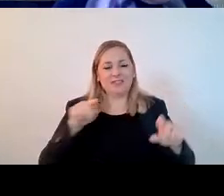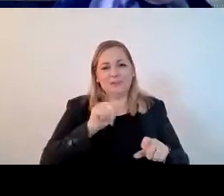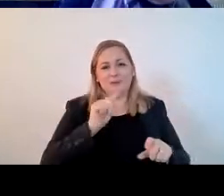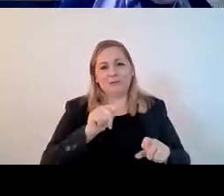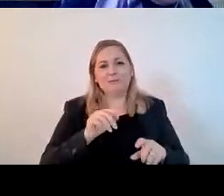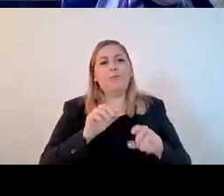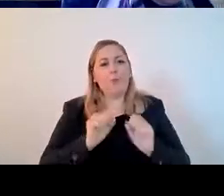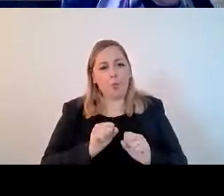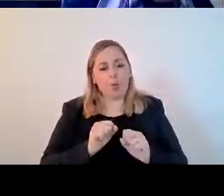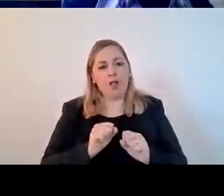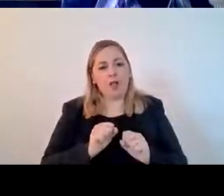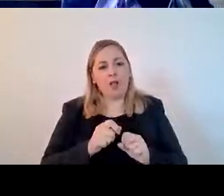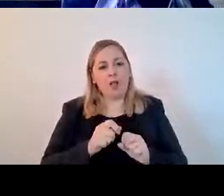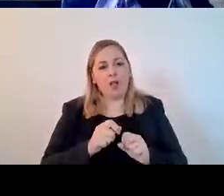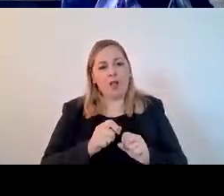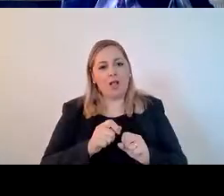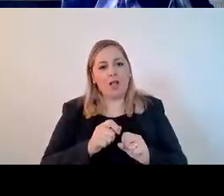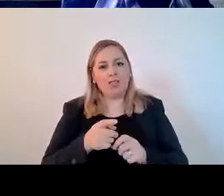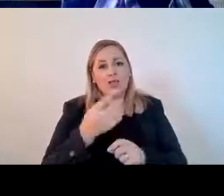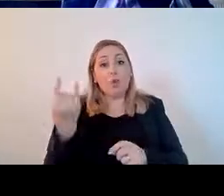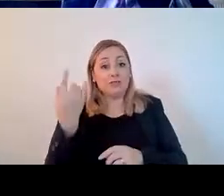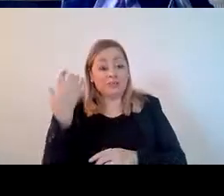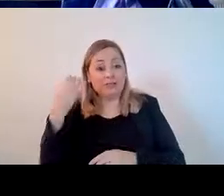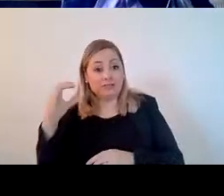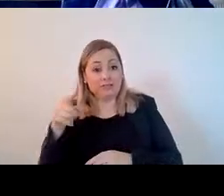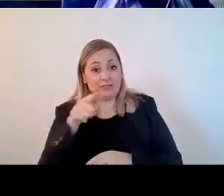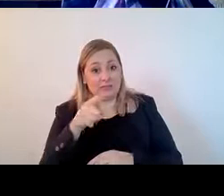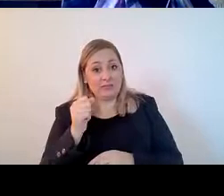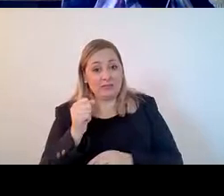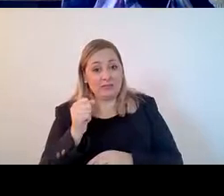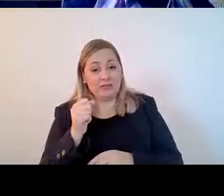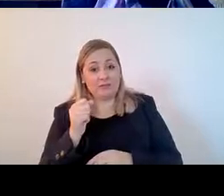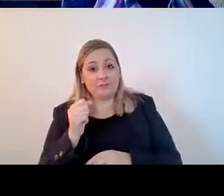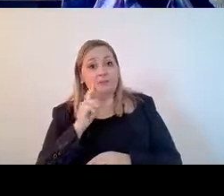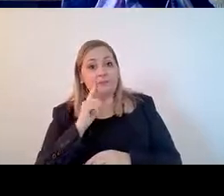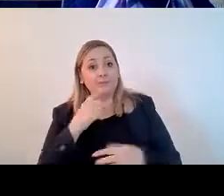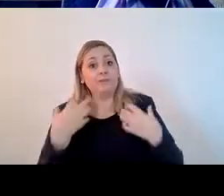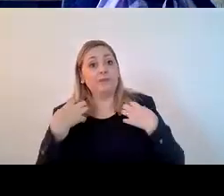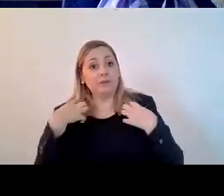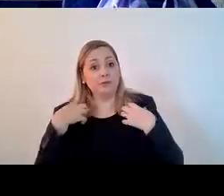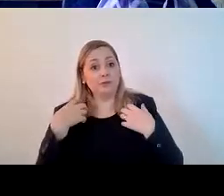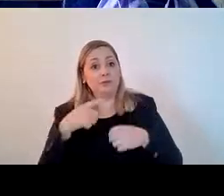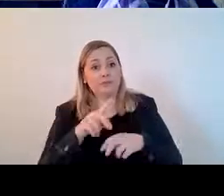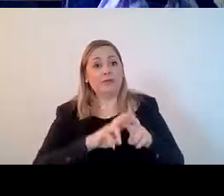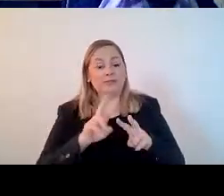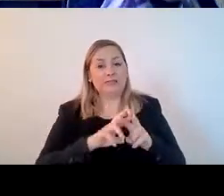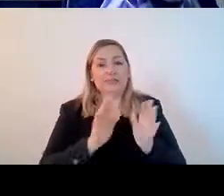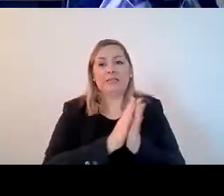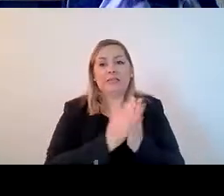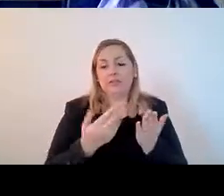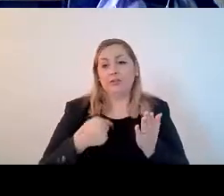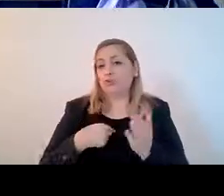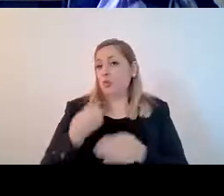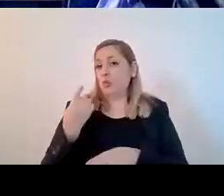donde se comercializa. La Universidad de La Serena es la que está encargada de hacer el libro. Yo solo